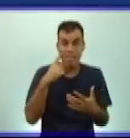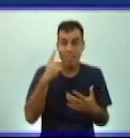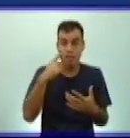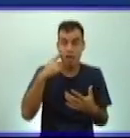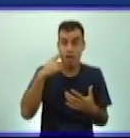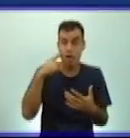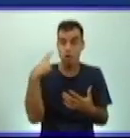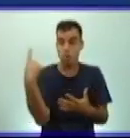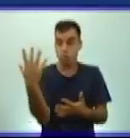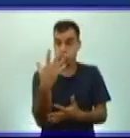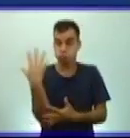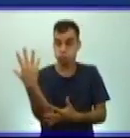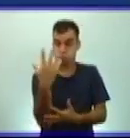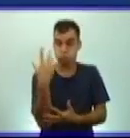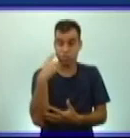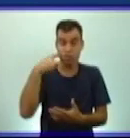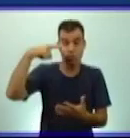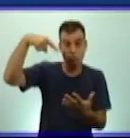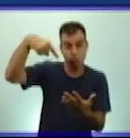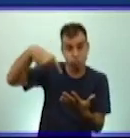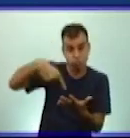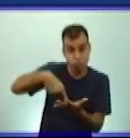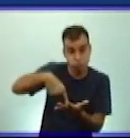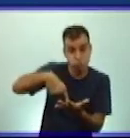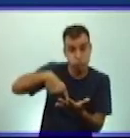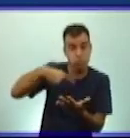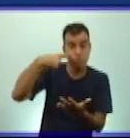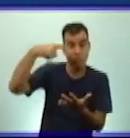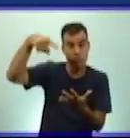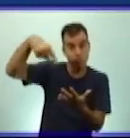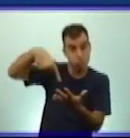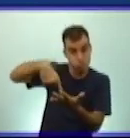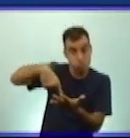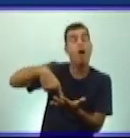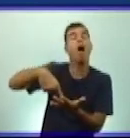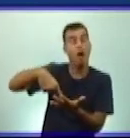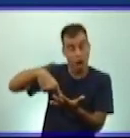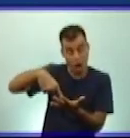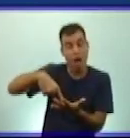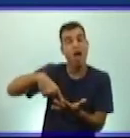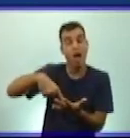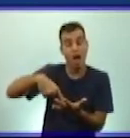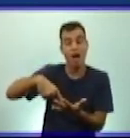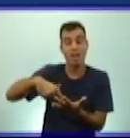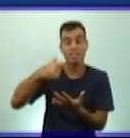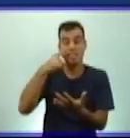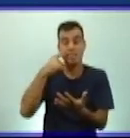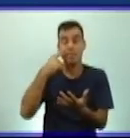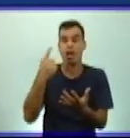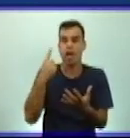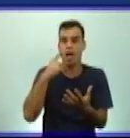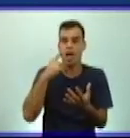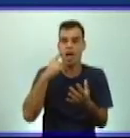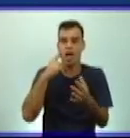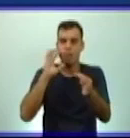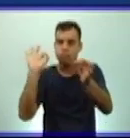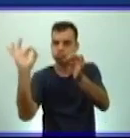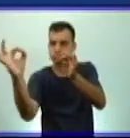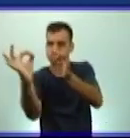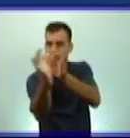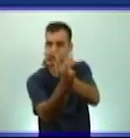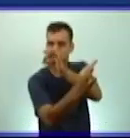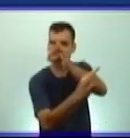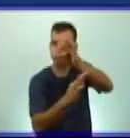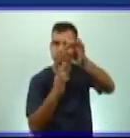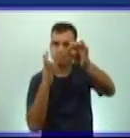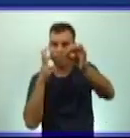aquí representados, el tornado. Bueno, pues las galaxias también rotan a todos los niveles, desde el micromundo hasta el megamundo, tienen aplicaciones